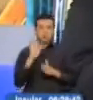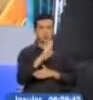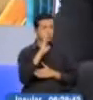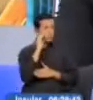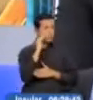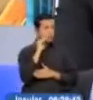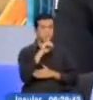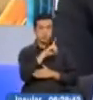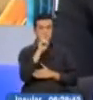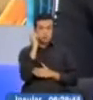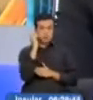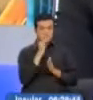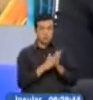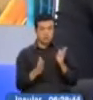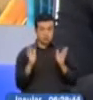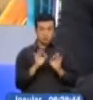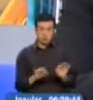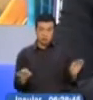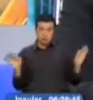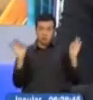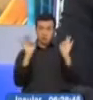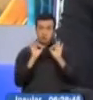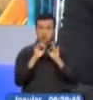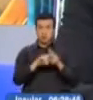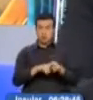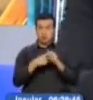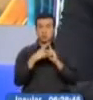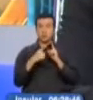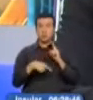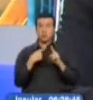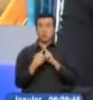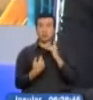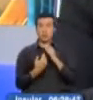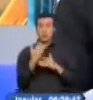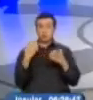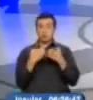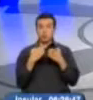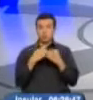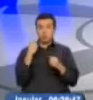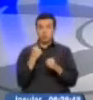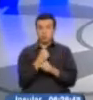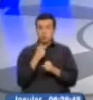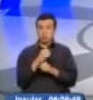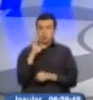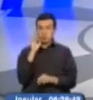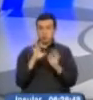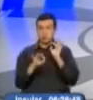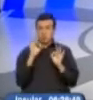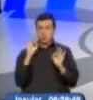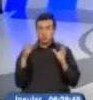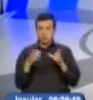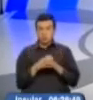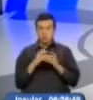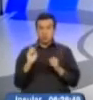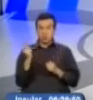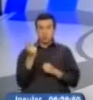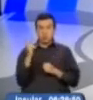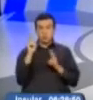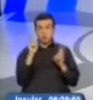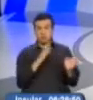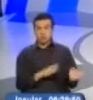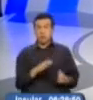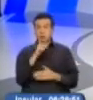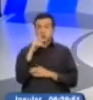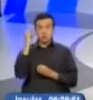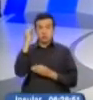los 100 primeros días van a ser clave, pero el punto de partida va a ser la designación del gabinete, porque ese es el primer mensaje que va a dar. El segundo punto de partida va a